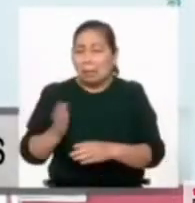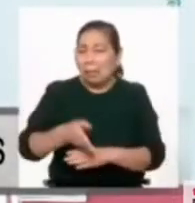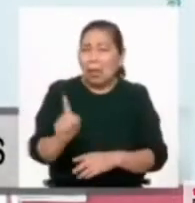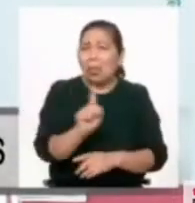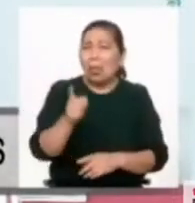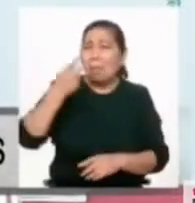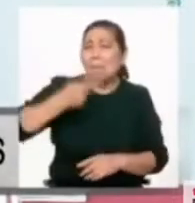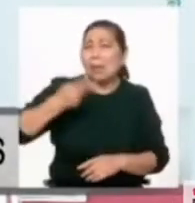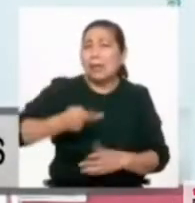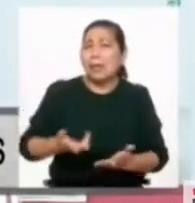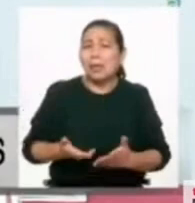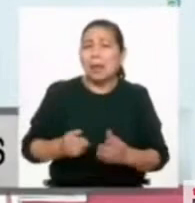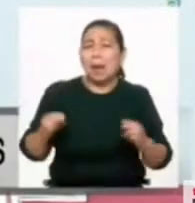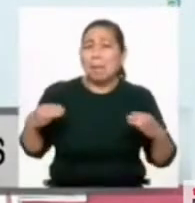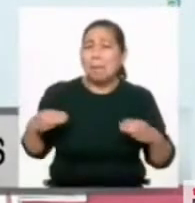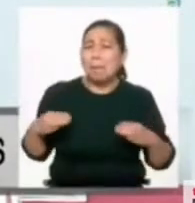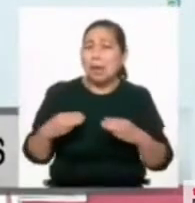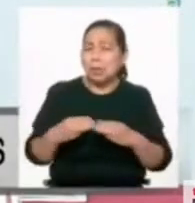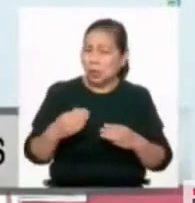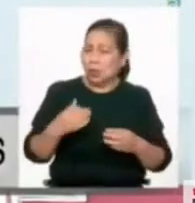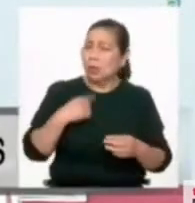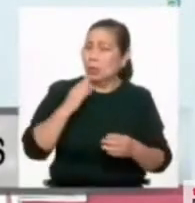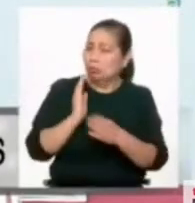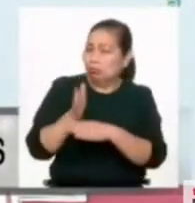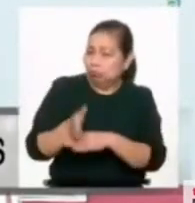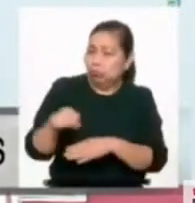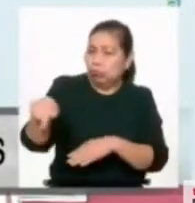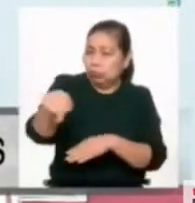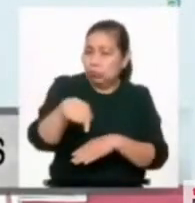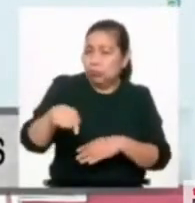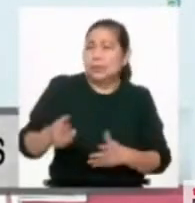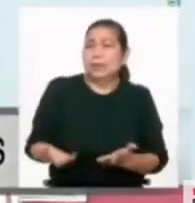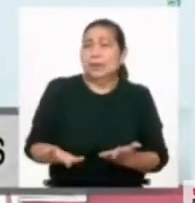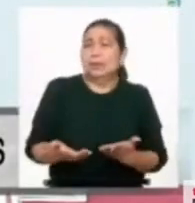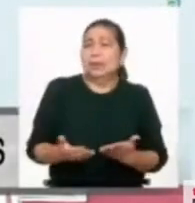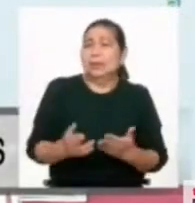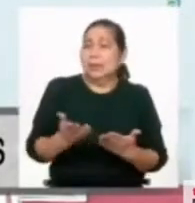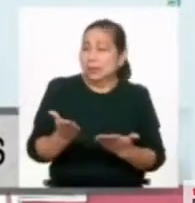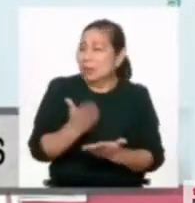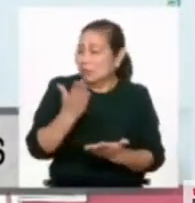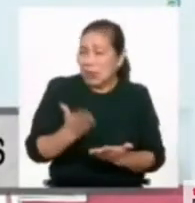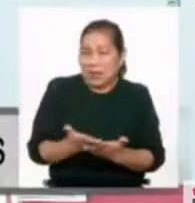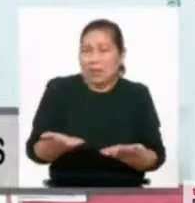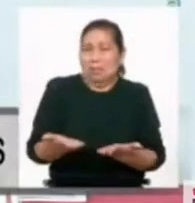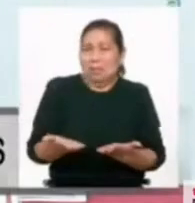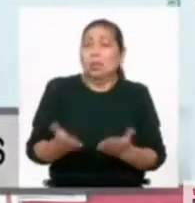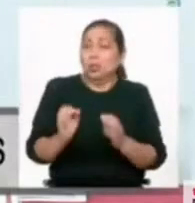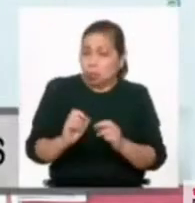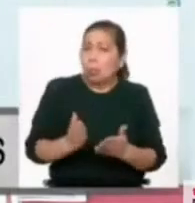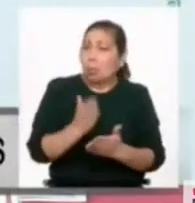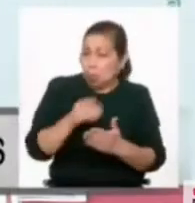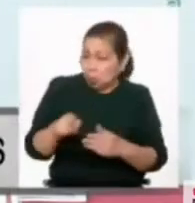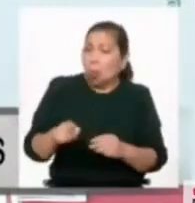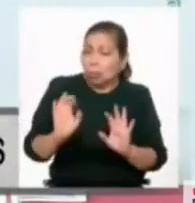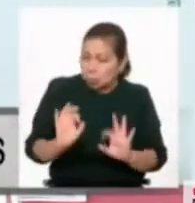entrar a Machu Picchu. Y tuve que dirigirme, ¿no? Allí a resolver ese problema y se resolvió